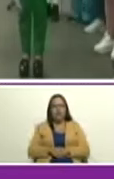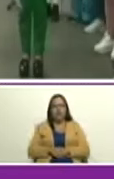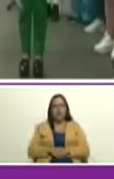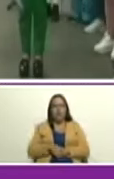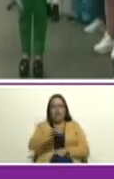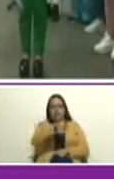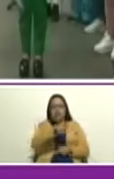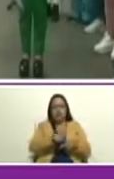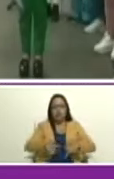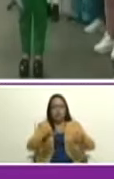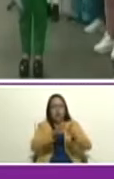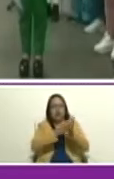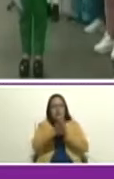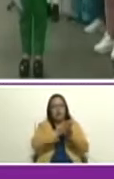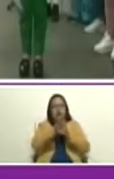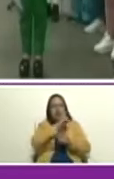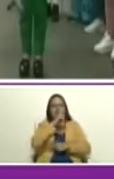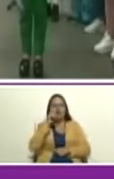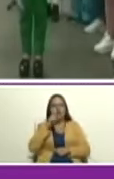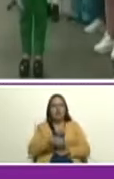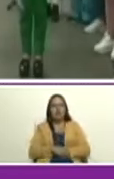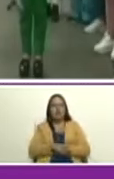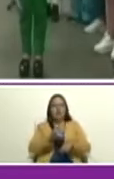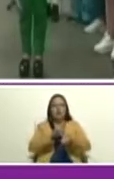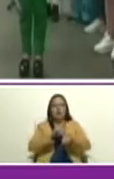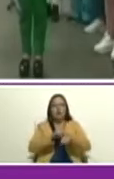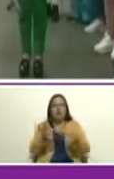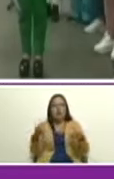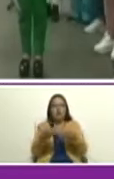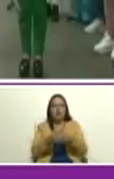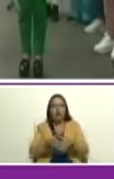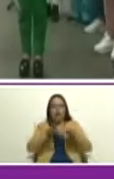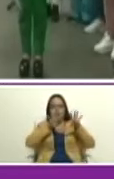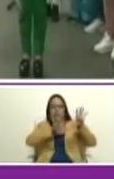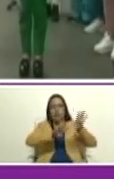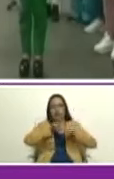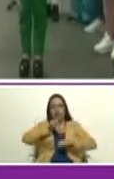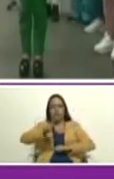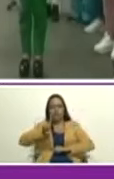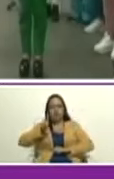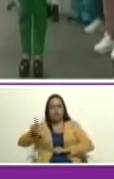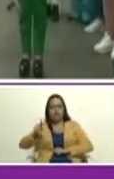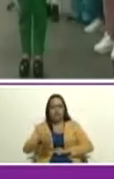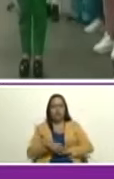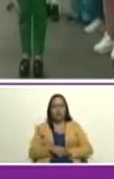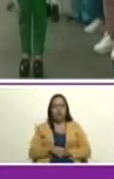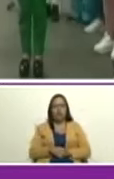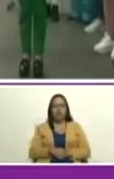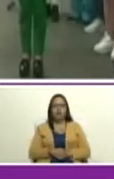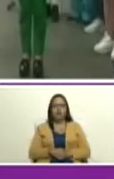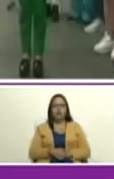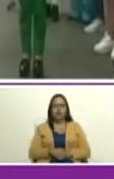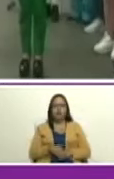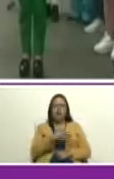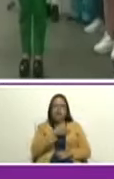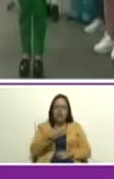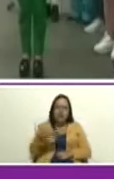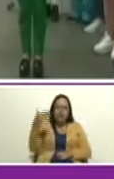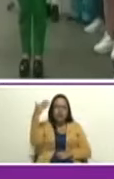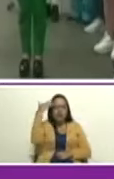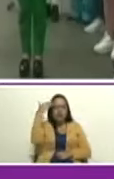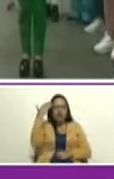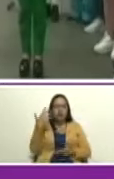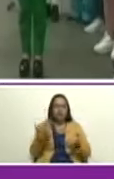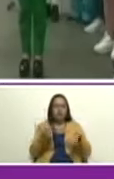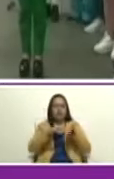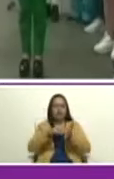emprendimiento que se llama Medical Group 911. Y quisiera saber de qué